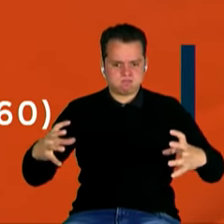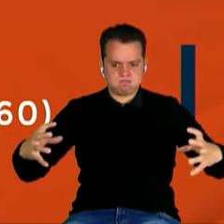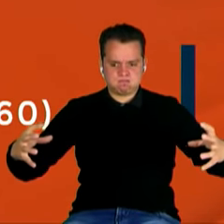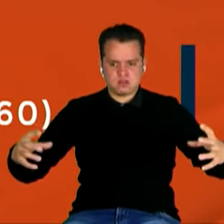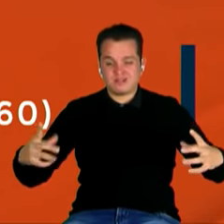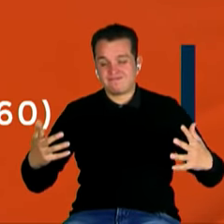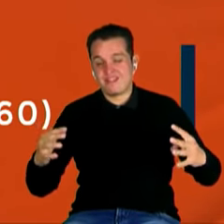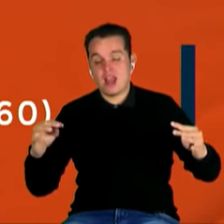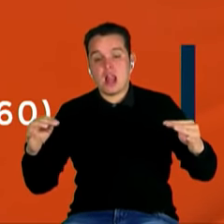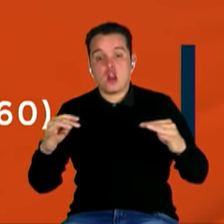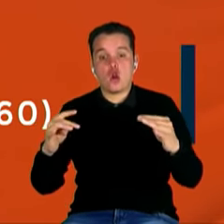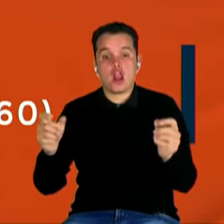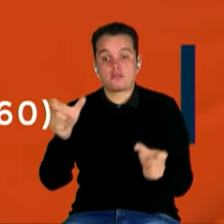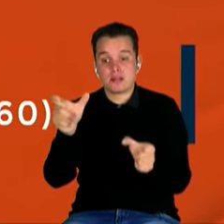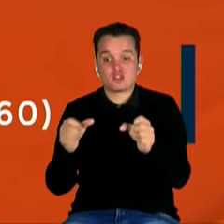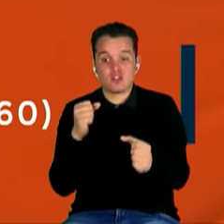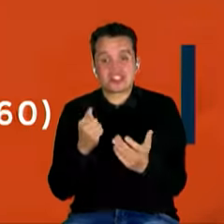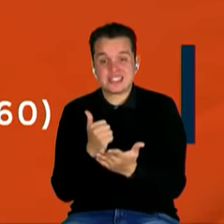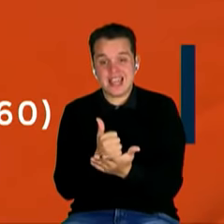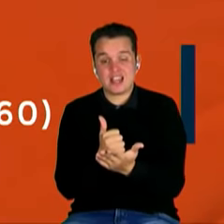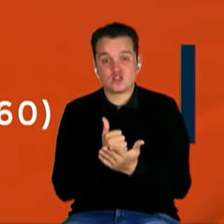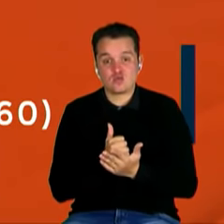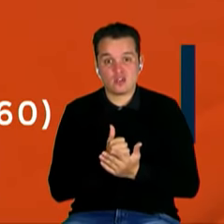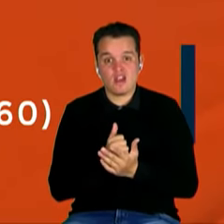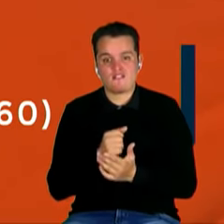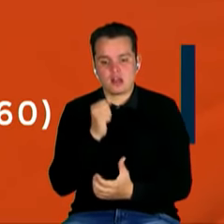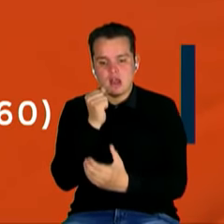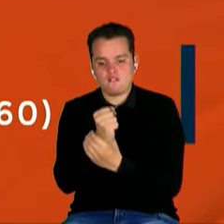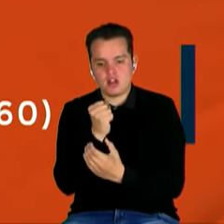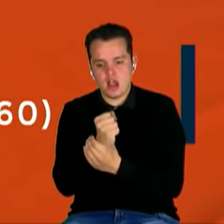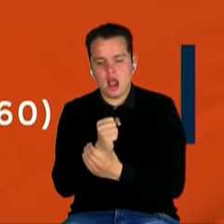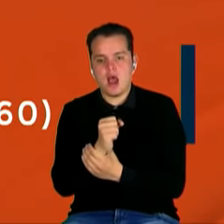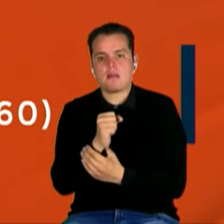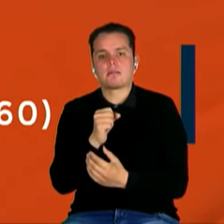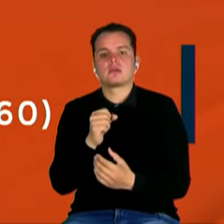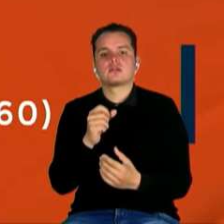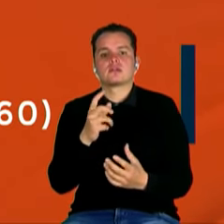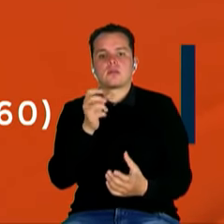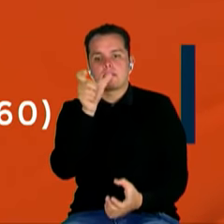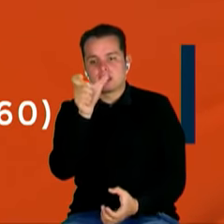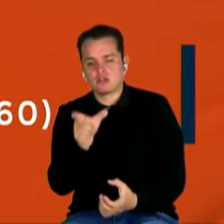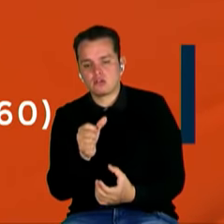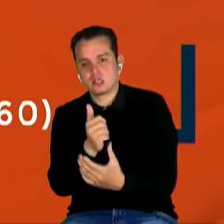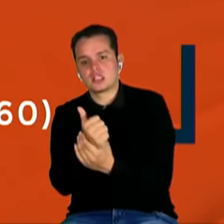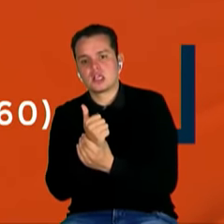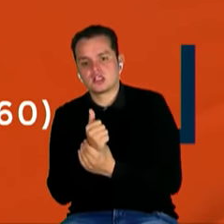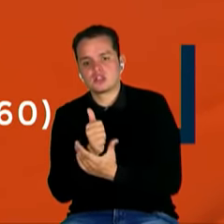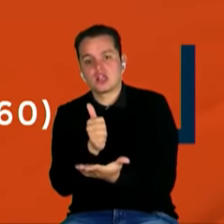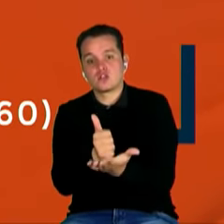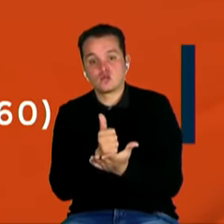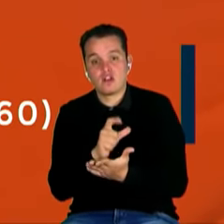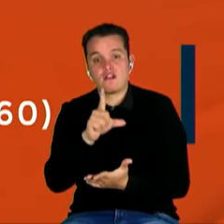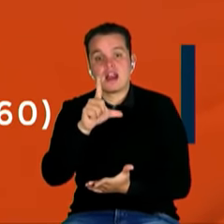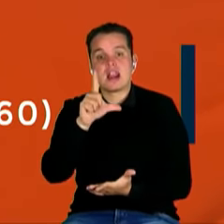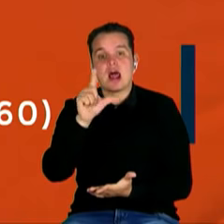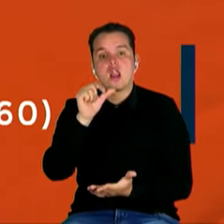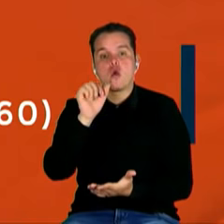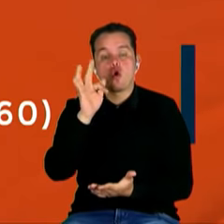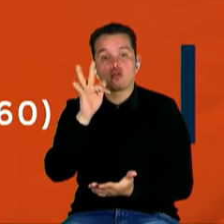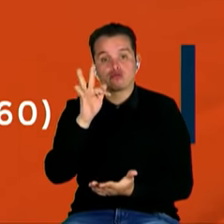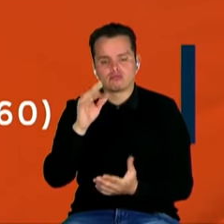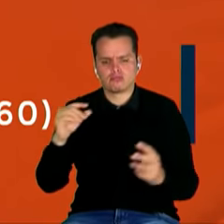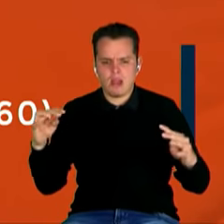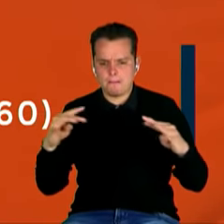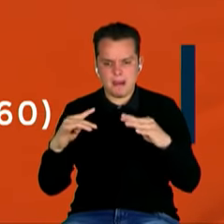Incluso hubo contienda entre los pastores de ganado de Abraham y los pastores del ganado de Lot. También dice